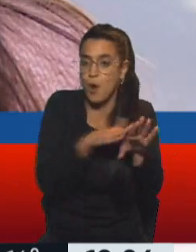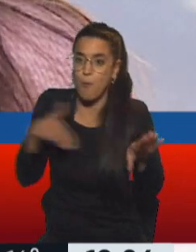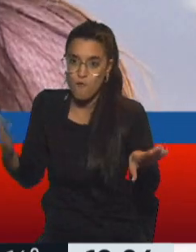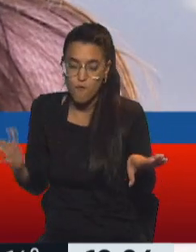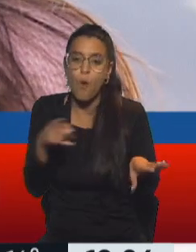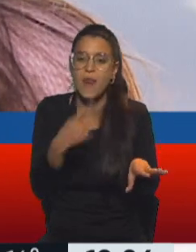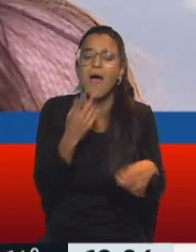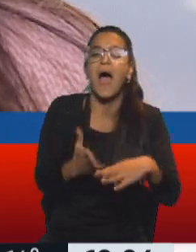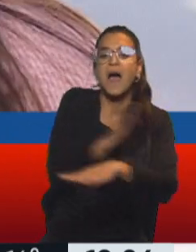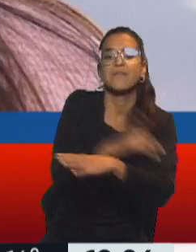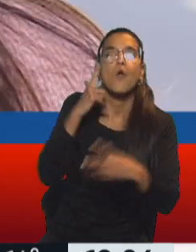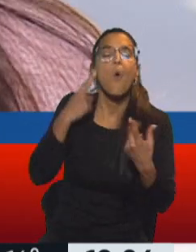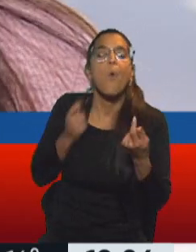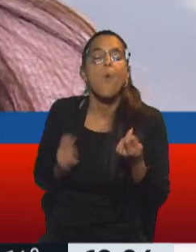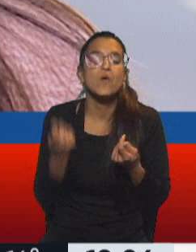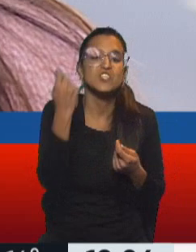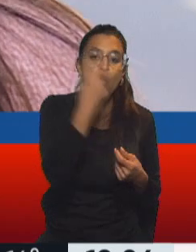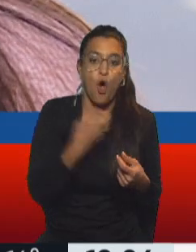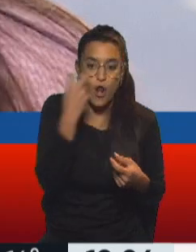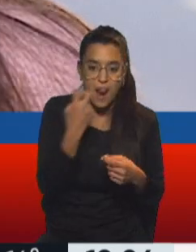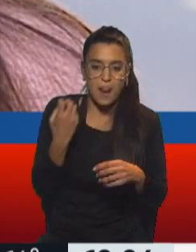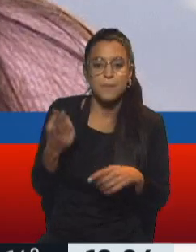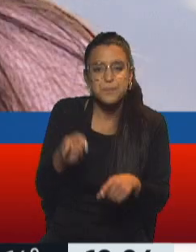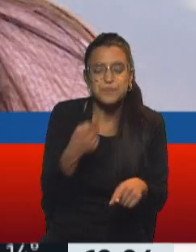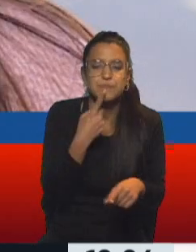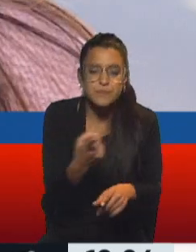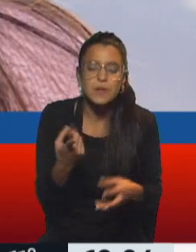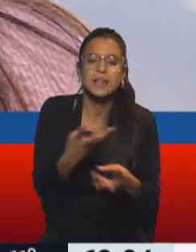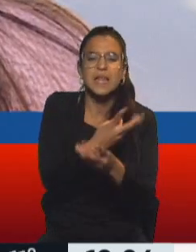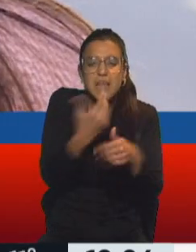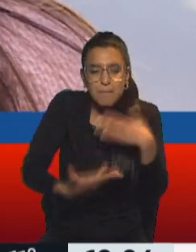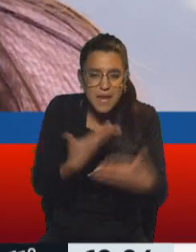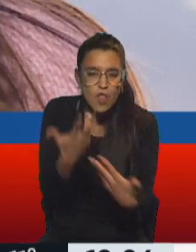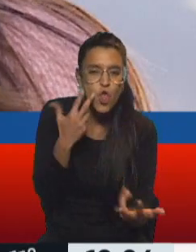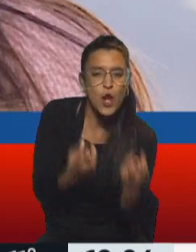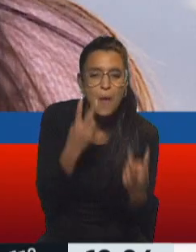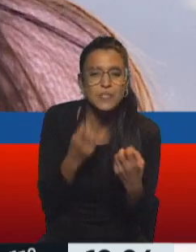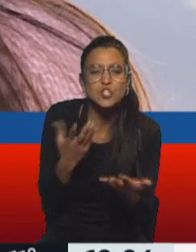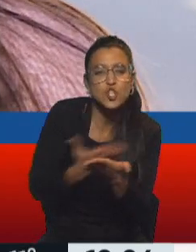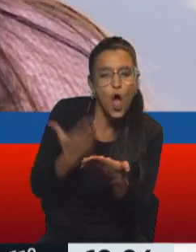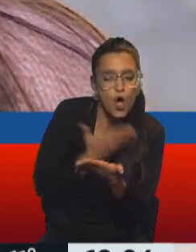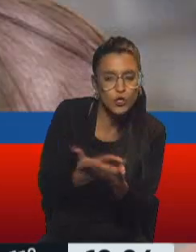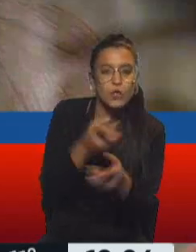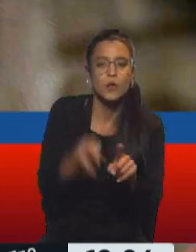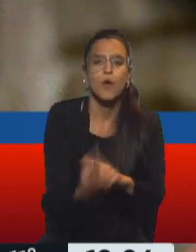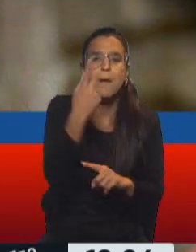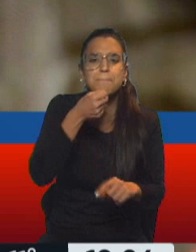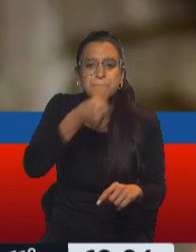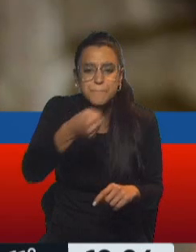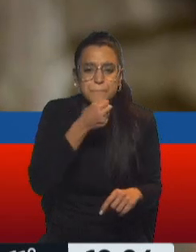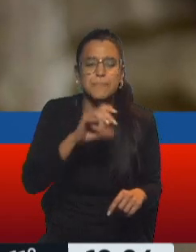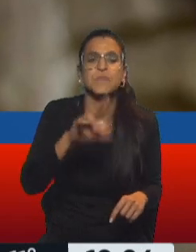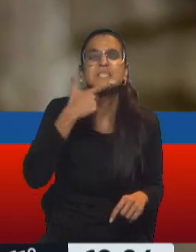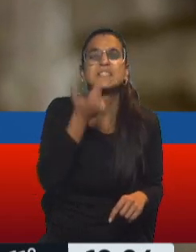previo a la instancia del juicio oral. Se está terminando con la revisión de procesamientos, uno de los cuales es el del periodista Daniel